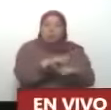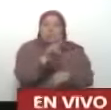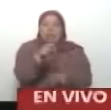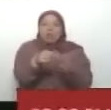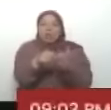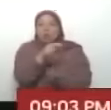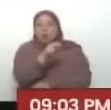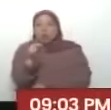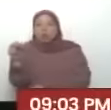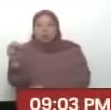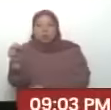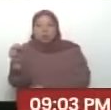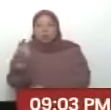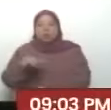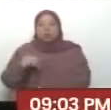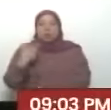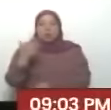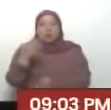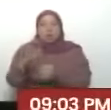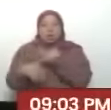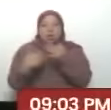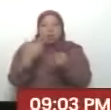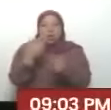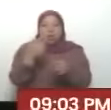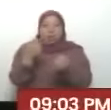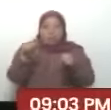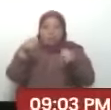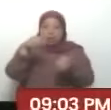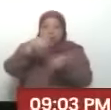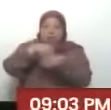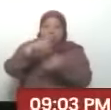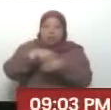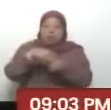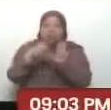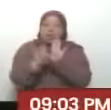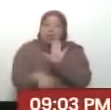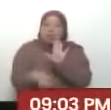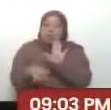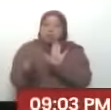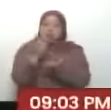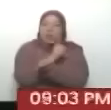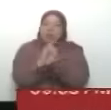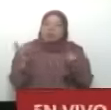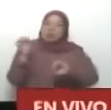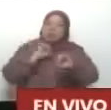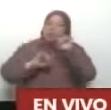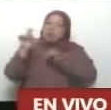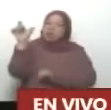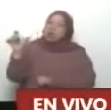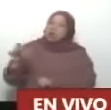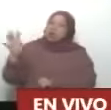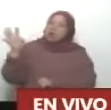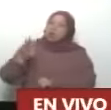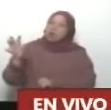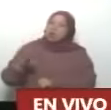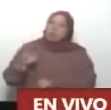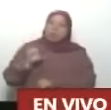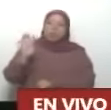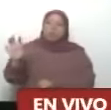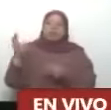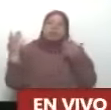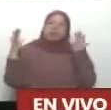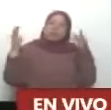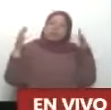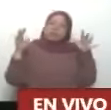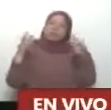2.000 cuidadores que fueron al centro electoral y ejercieron su derecho por la defensa de nuestra patria, por la defensa de nuestro Esequibo. Un aplauso,